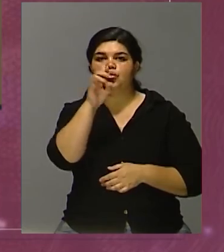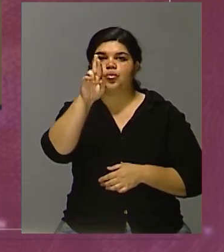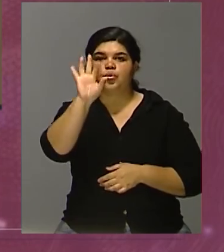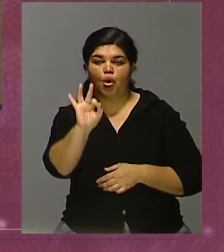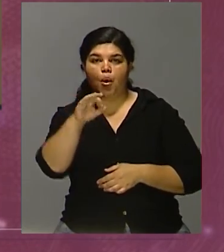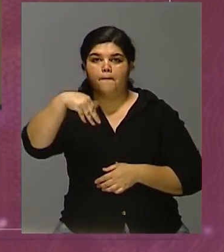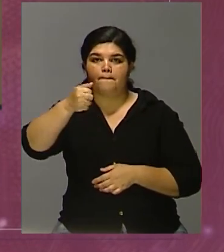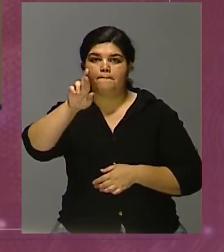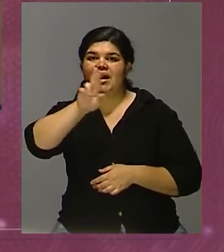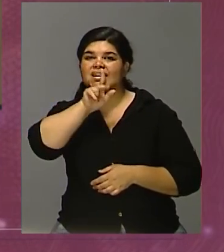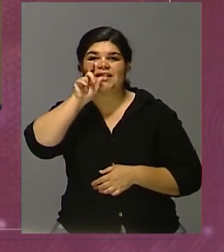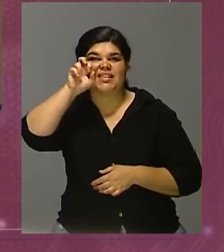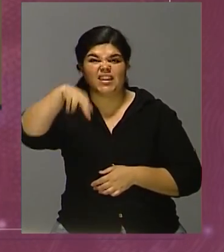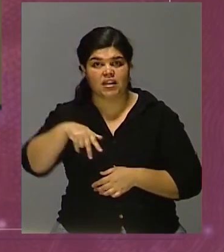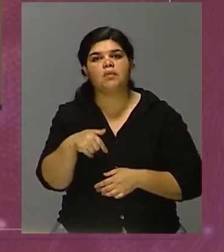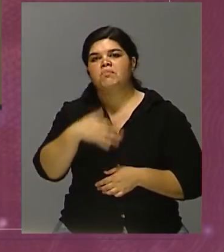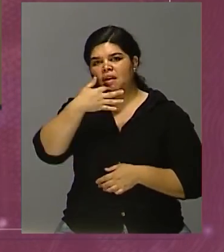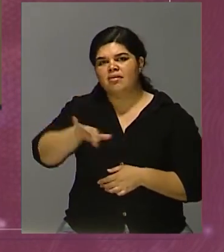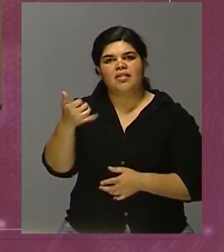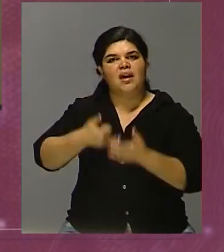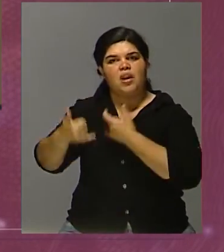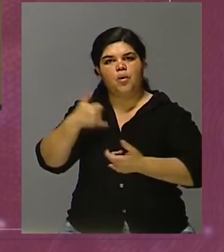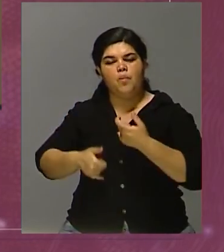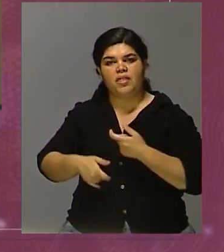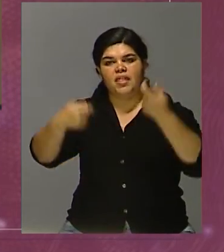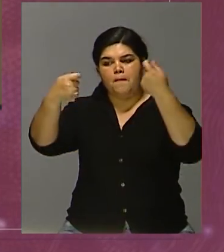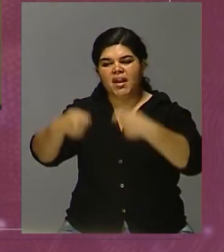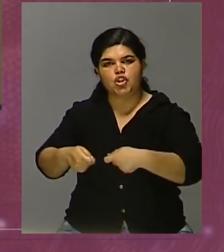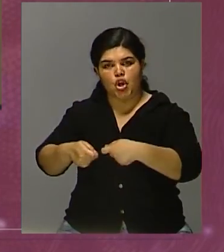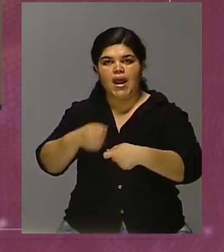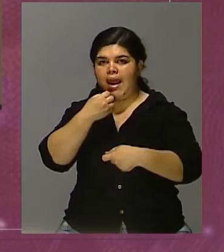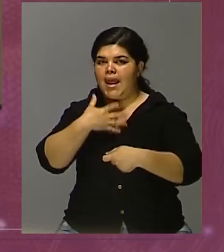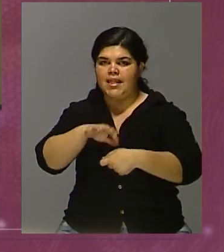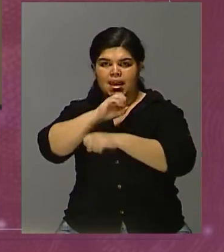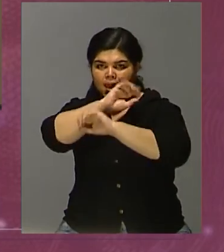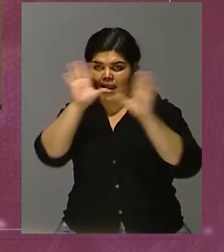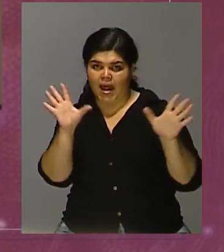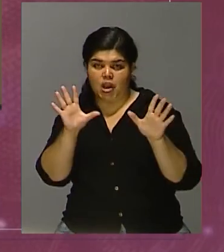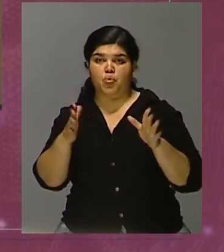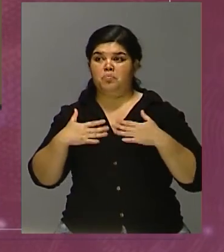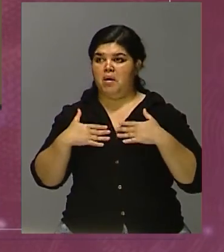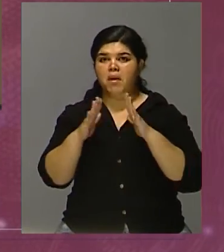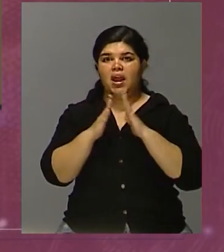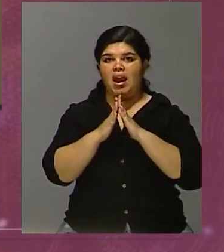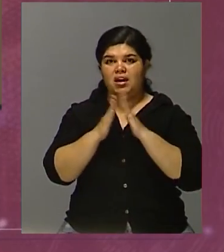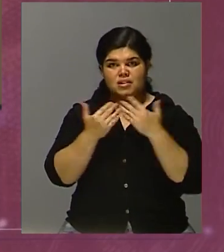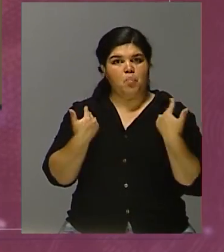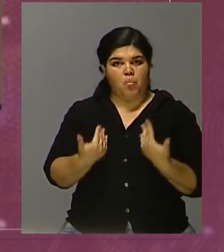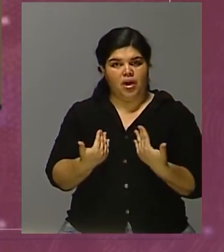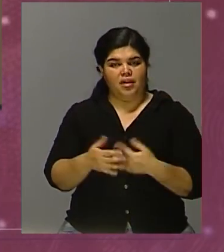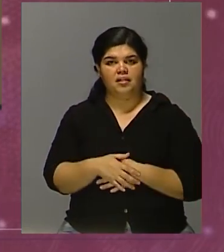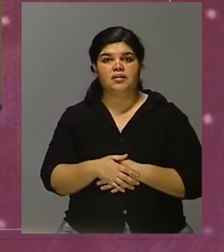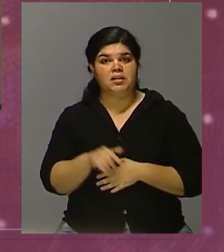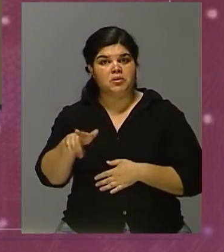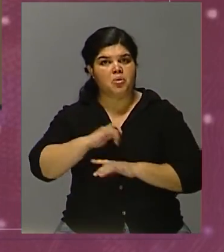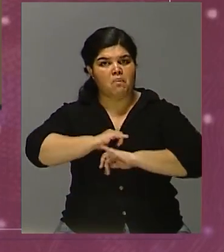buscamos para entender cómo es el tema de las inversiones desde nuestro hogar, ¿no? Que lo podemos hacer. Y eso es lo importante y es